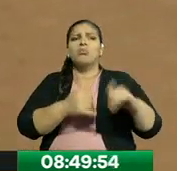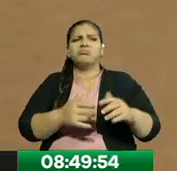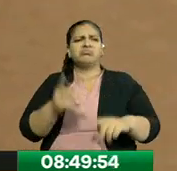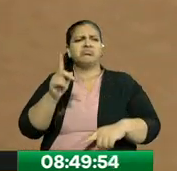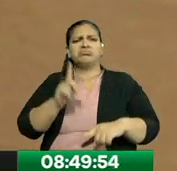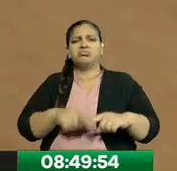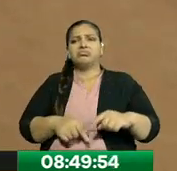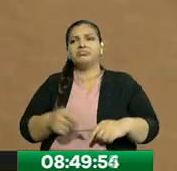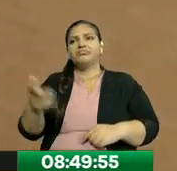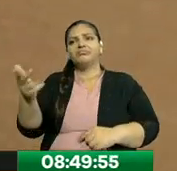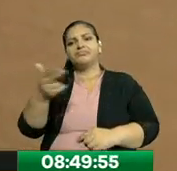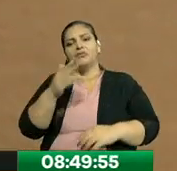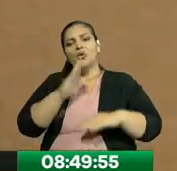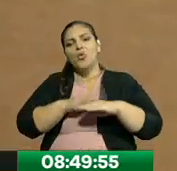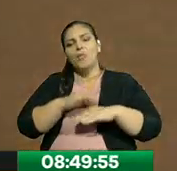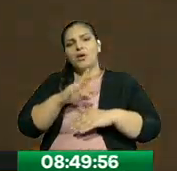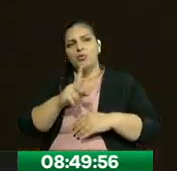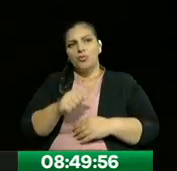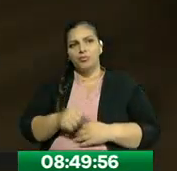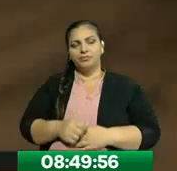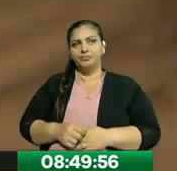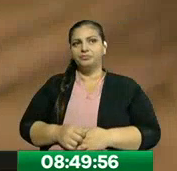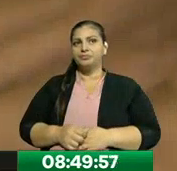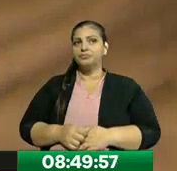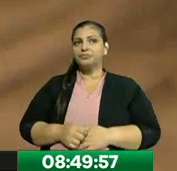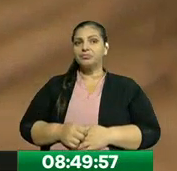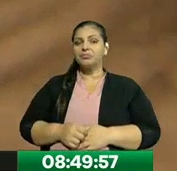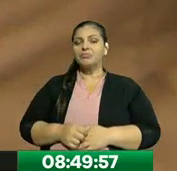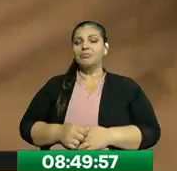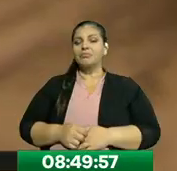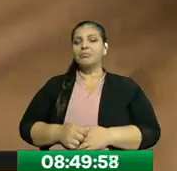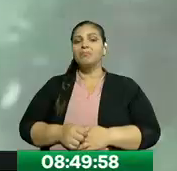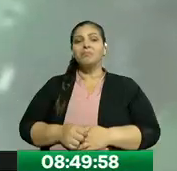habido asaltos. El caso es